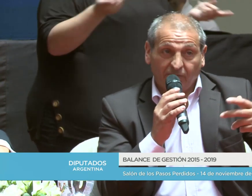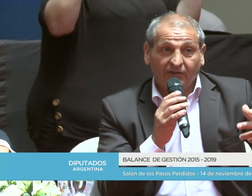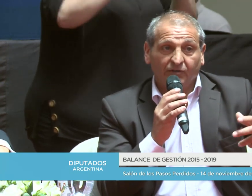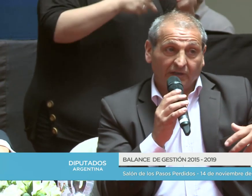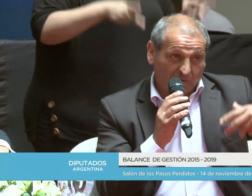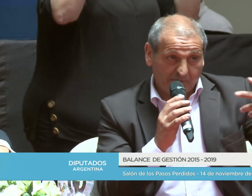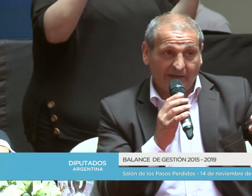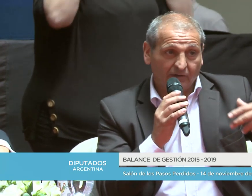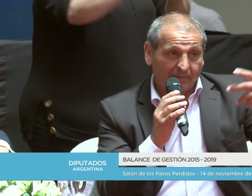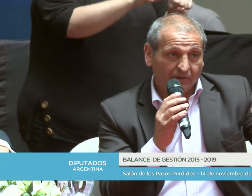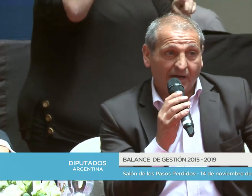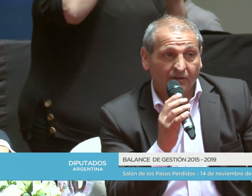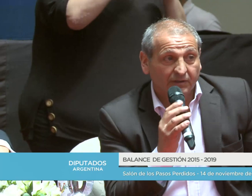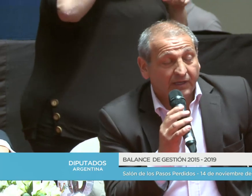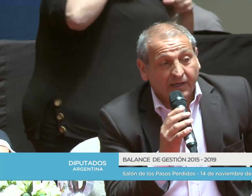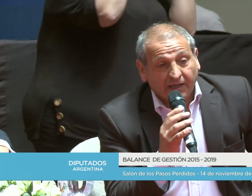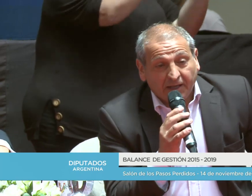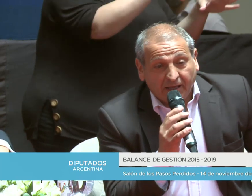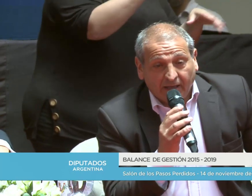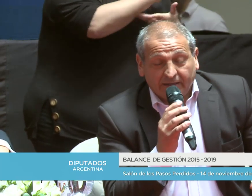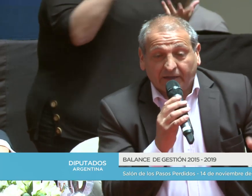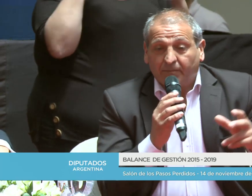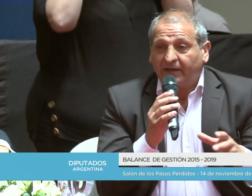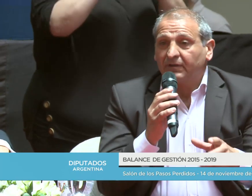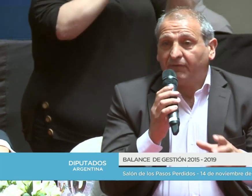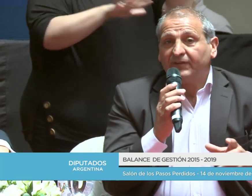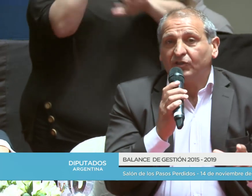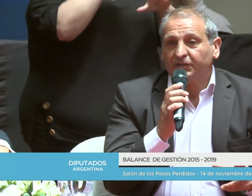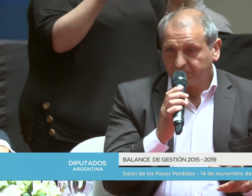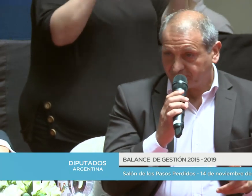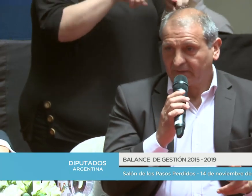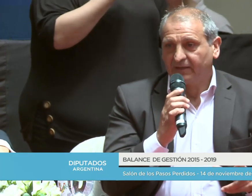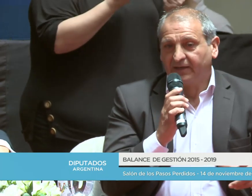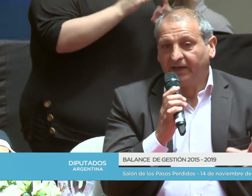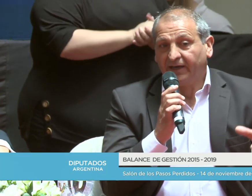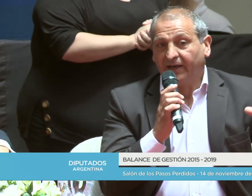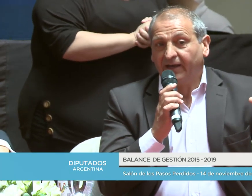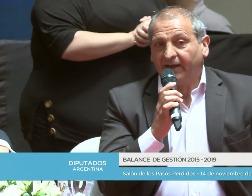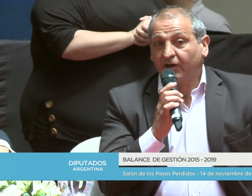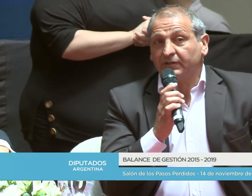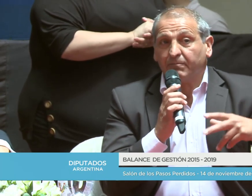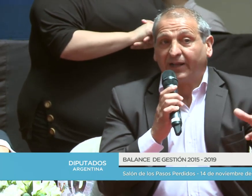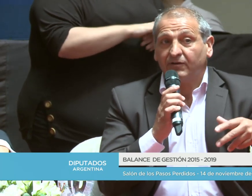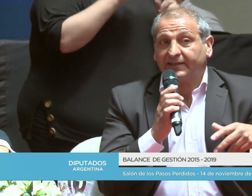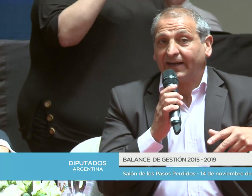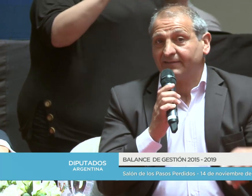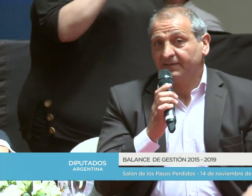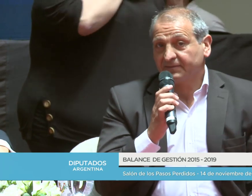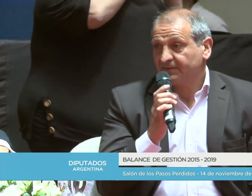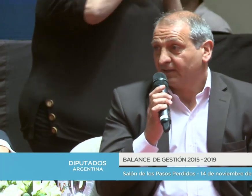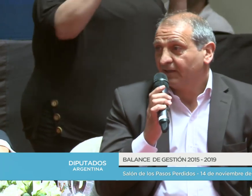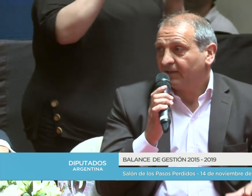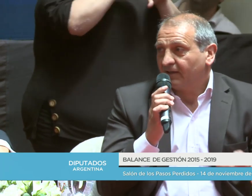recuperar un edificio que fue privado y abandonado, y recuperar un edificio que es contemporáneo a esta